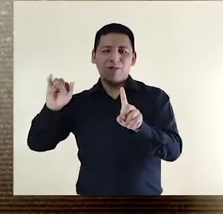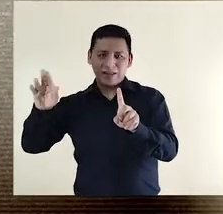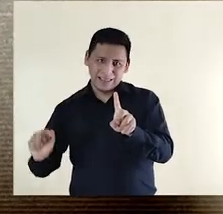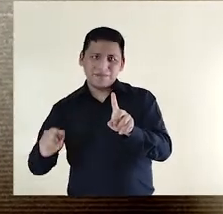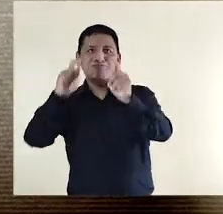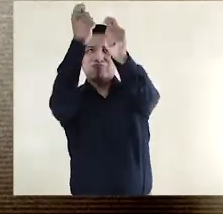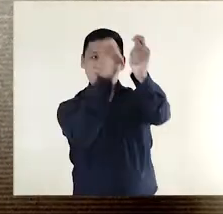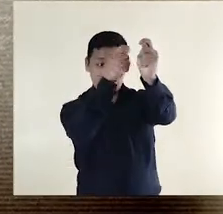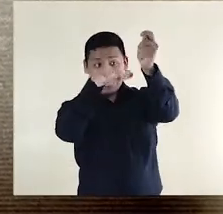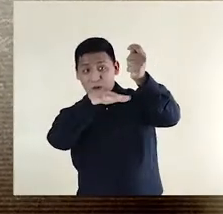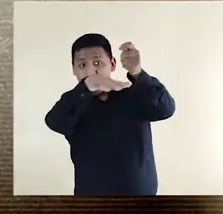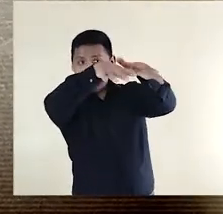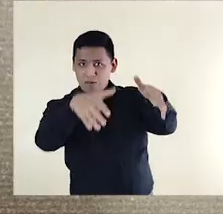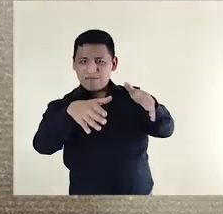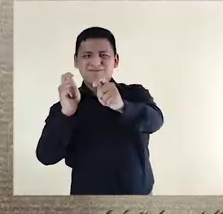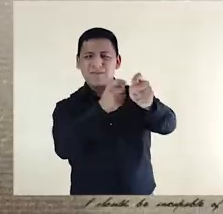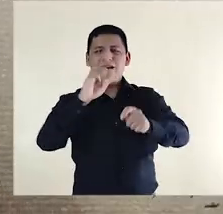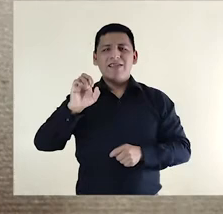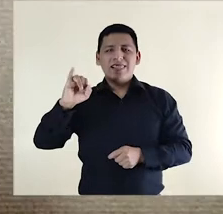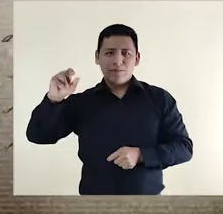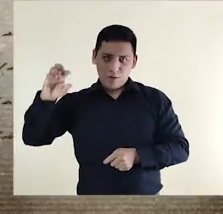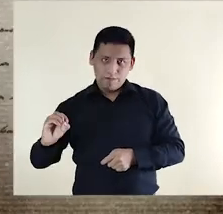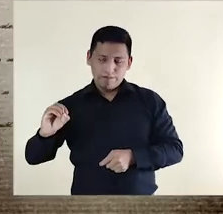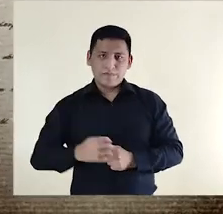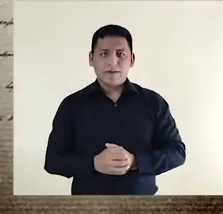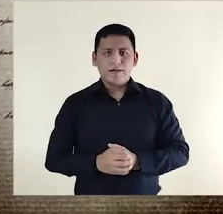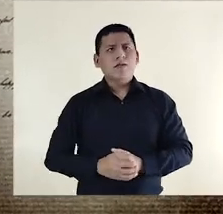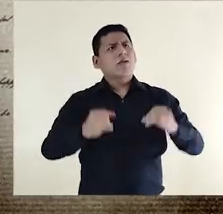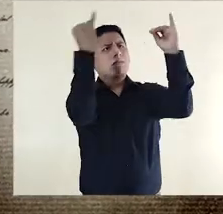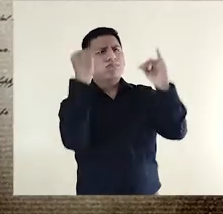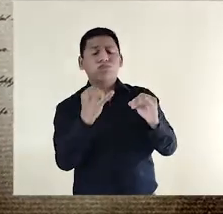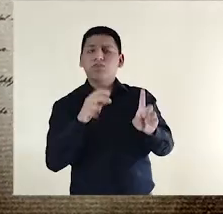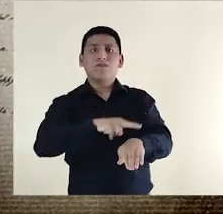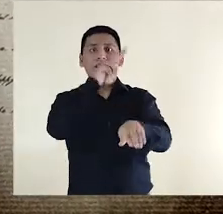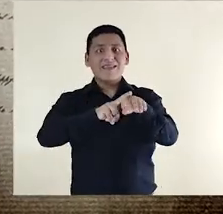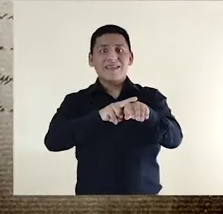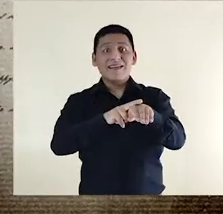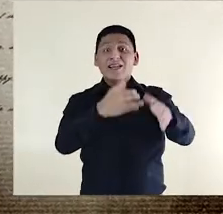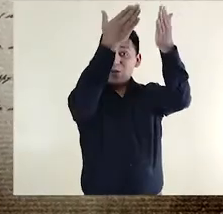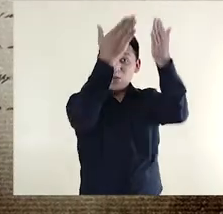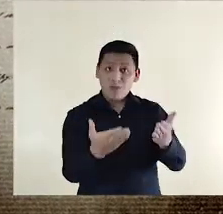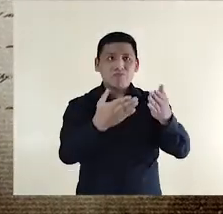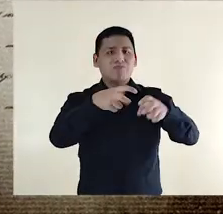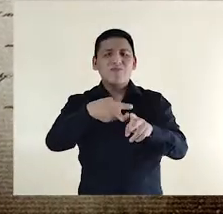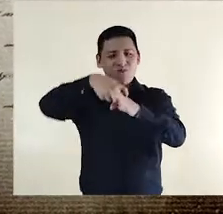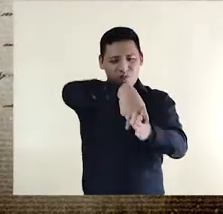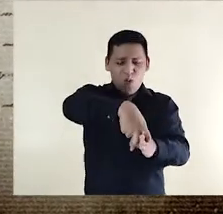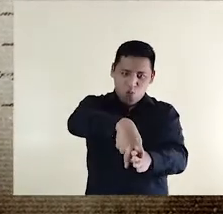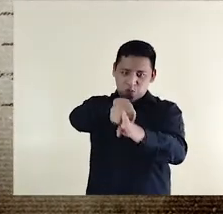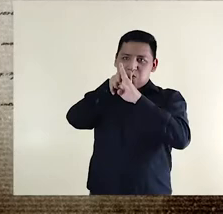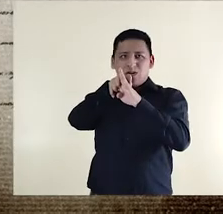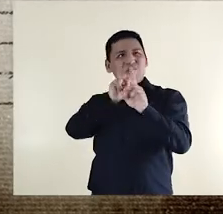Adamo Tadolini y para la base de mármol a Filippo Guaccarini. La escultura es un ejemplo de naturalismo, con un soberbio